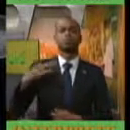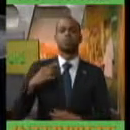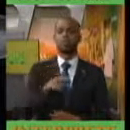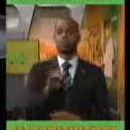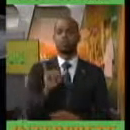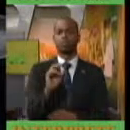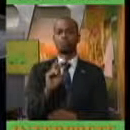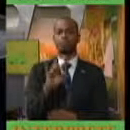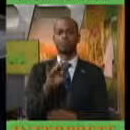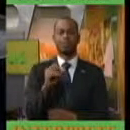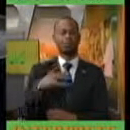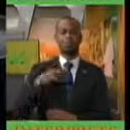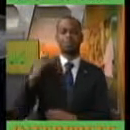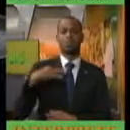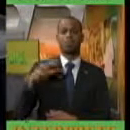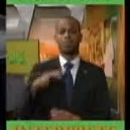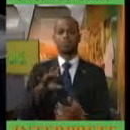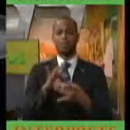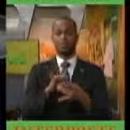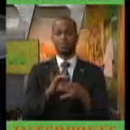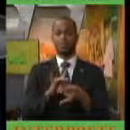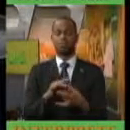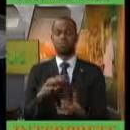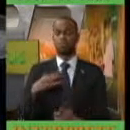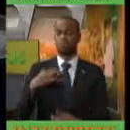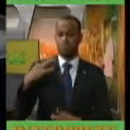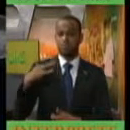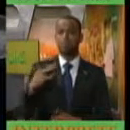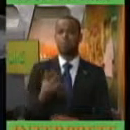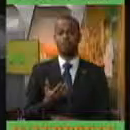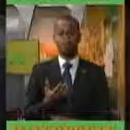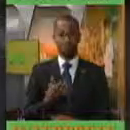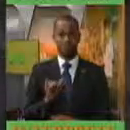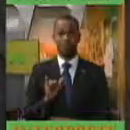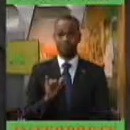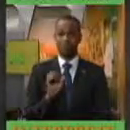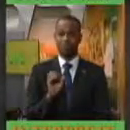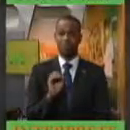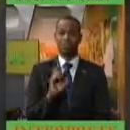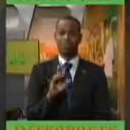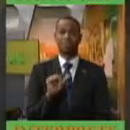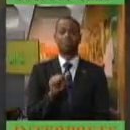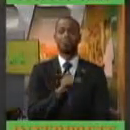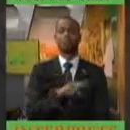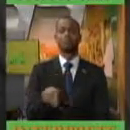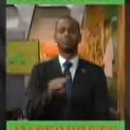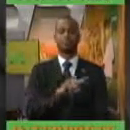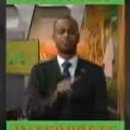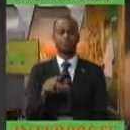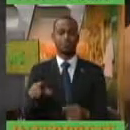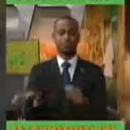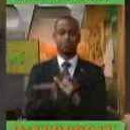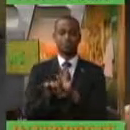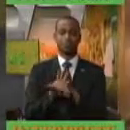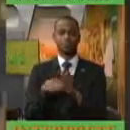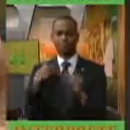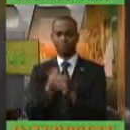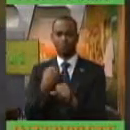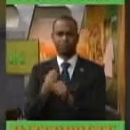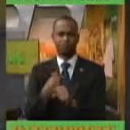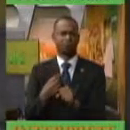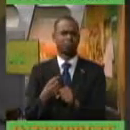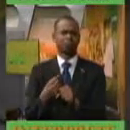bailo voluntario, es un enlace voluntario. Y ellos, antes de ser nombrados,